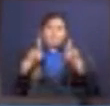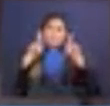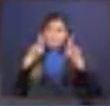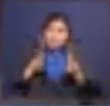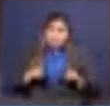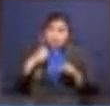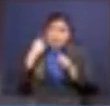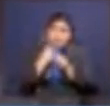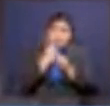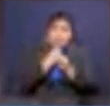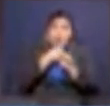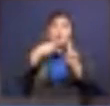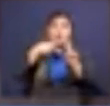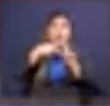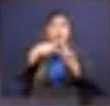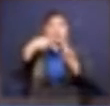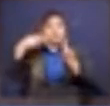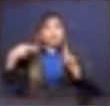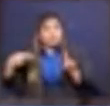personal de hoteles,